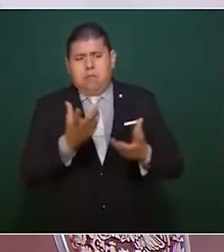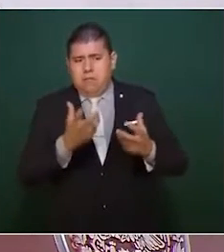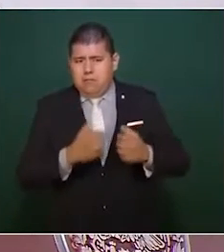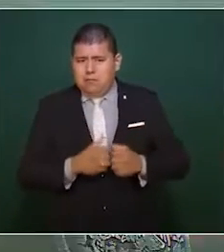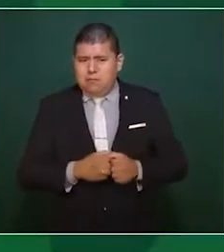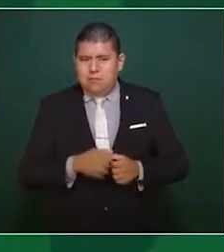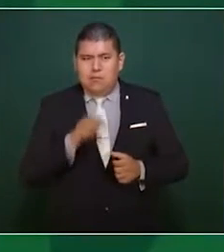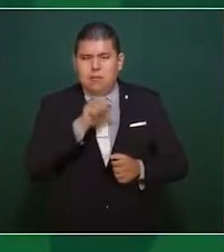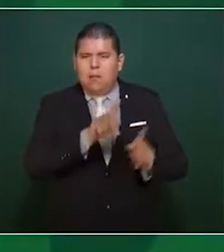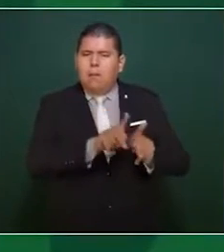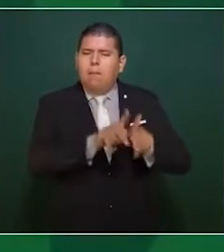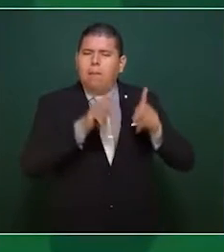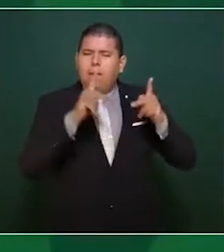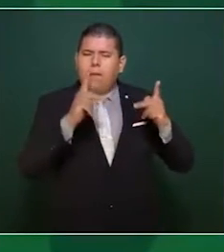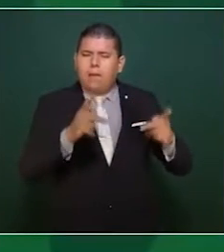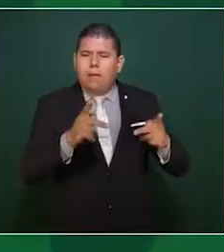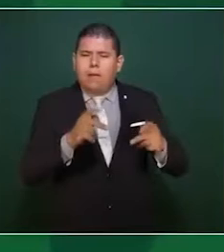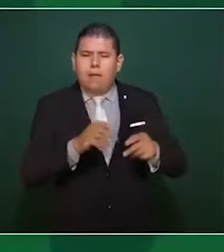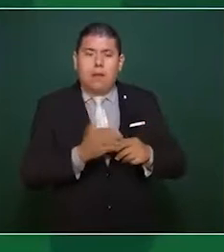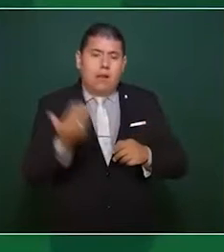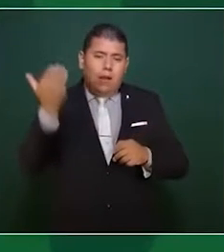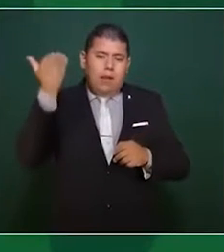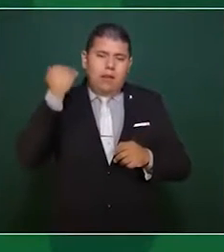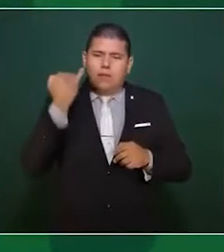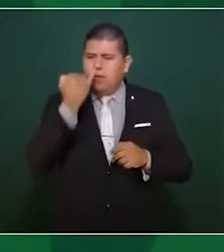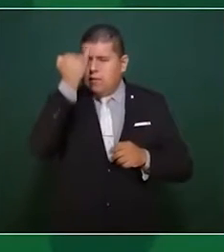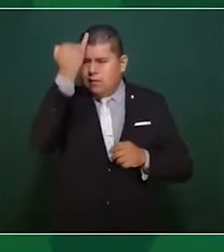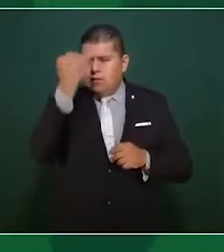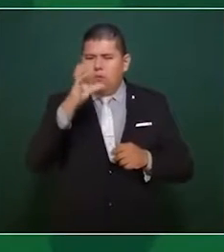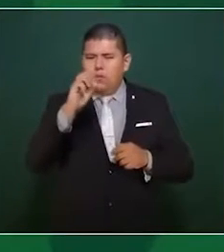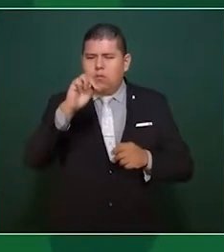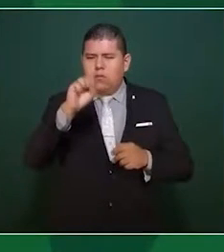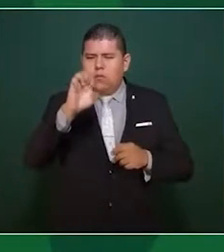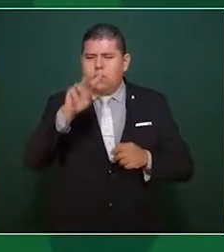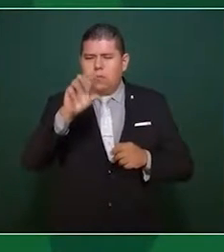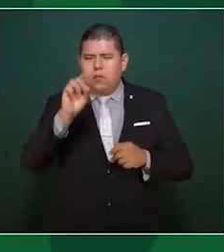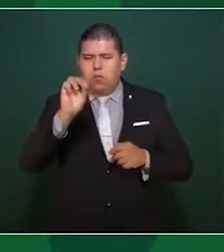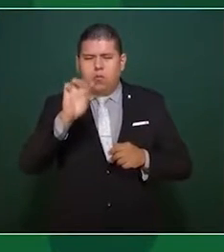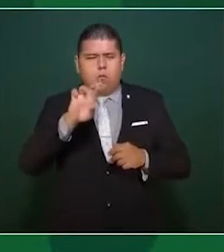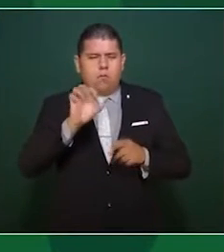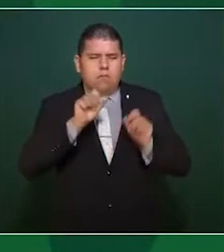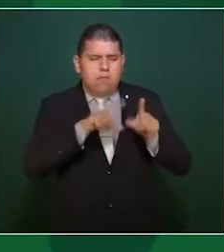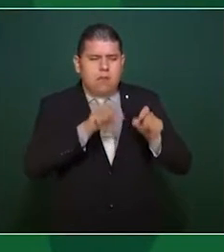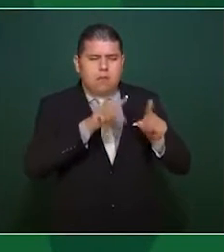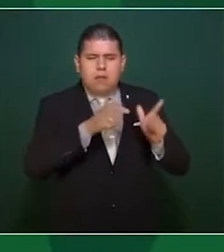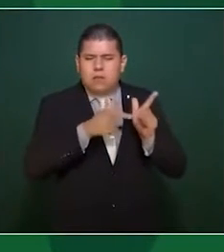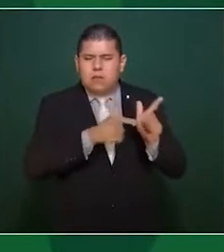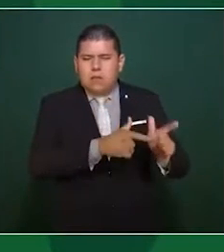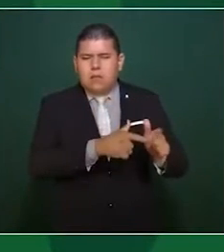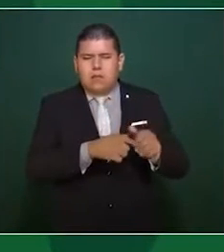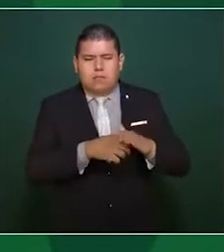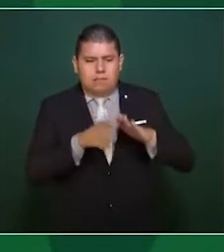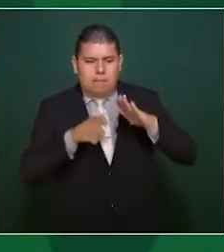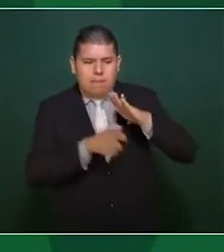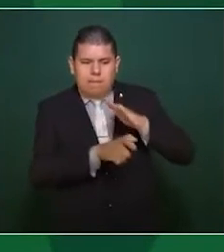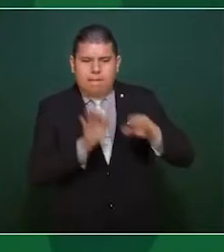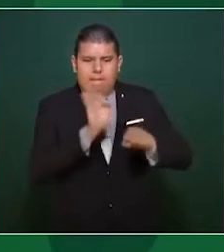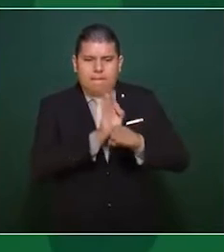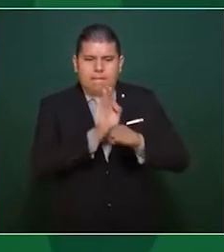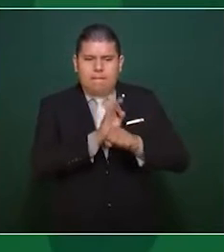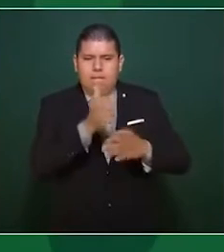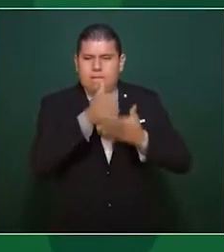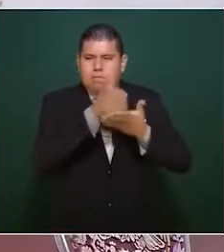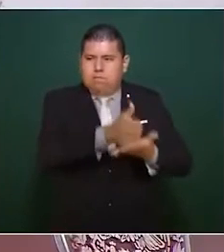Porque es un periódico, repito, conservador, que defiende al régimen de corrupción